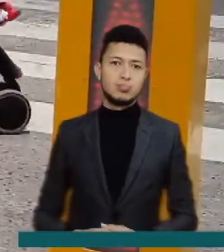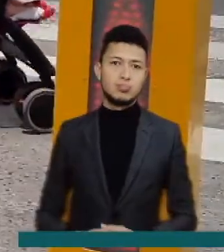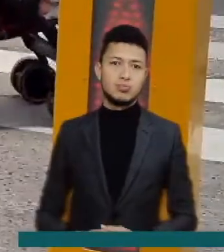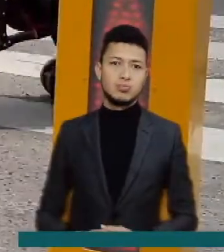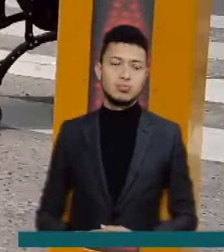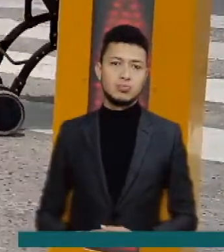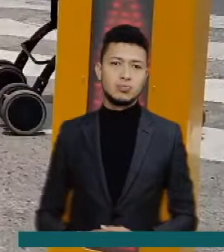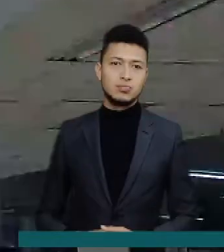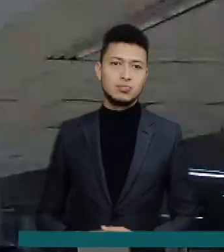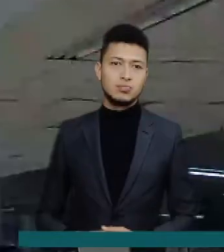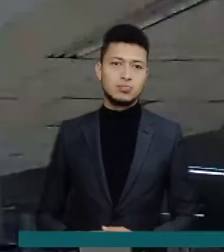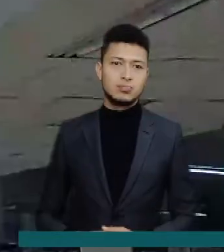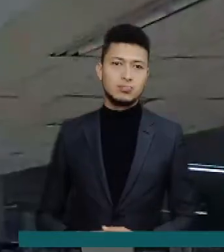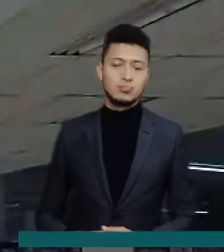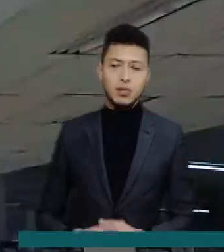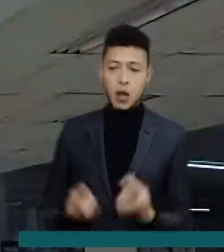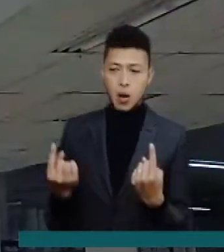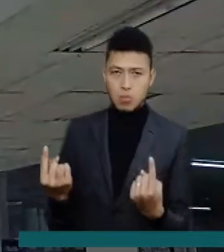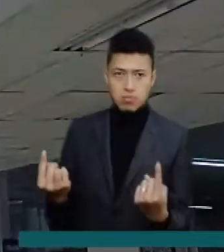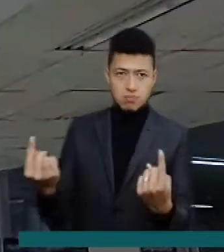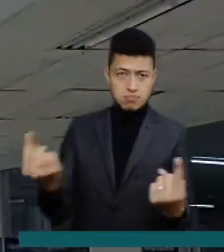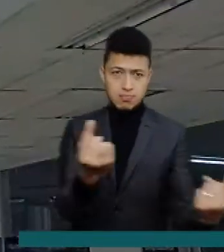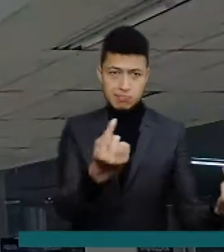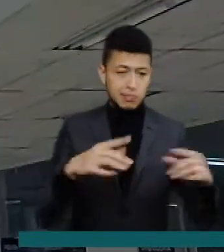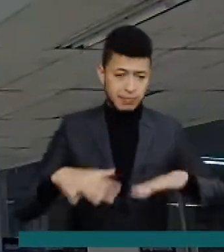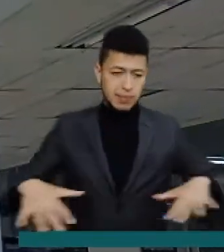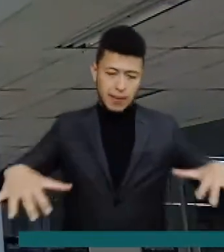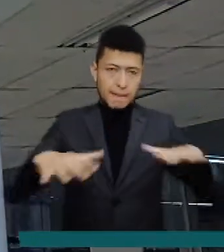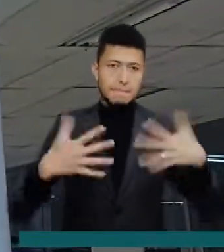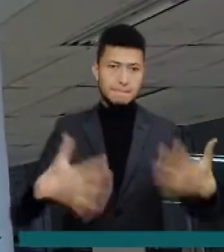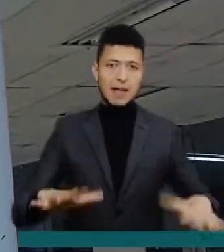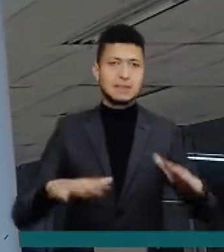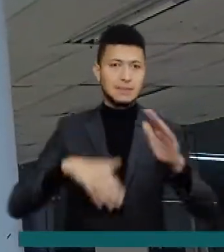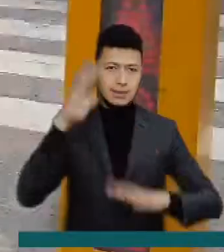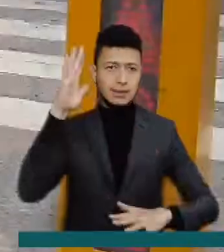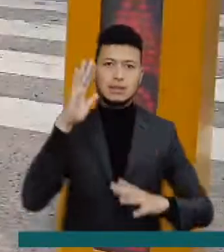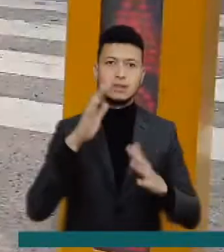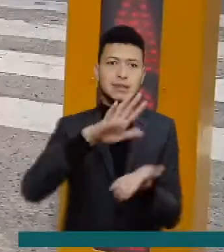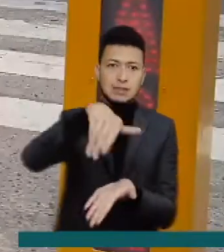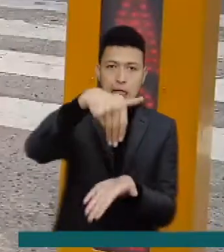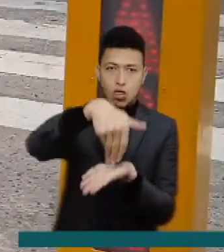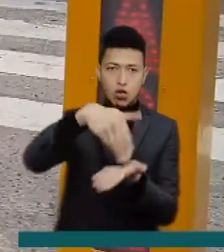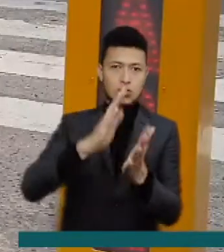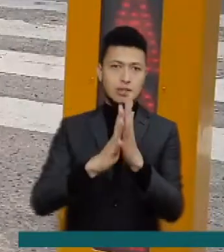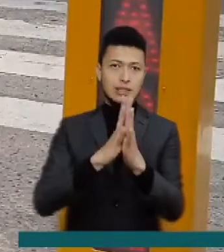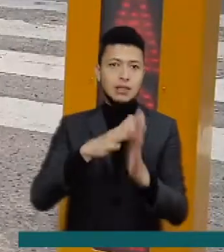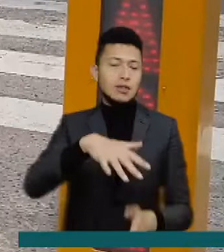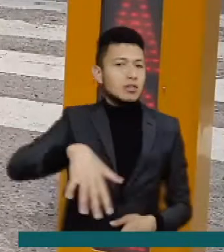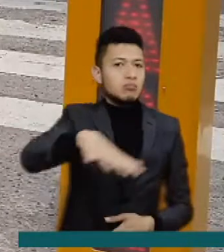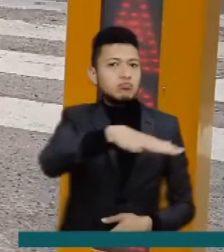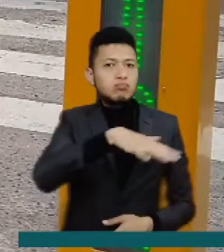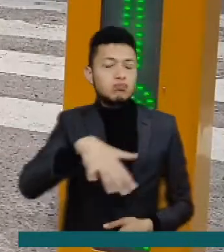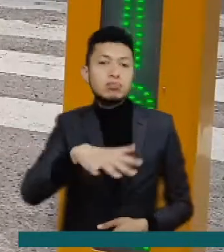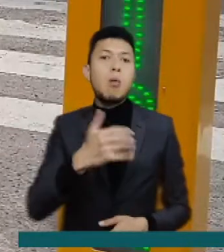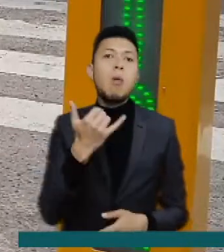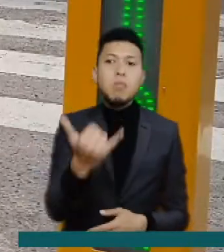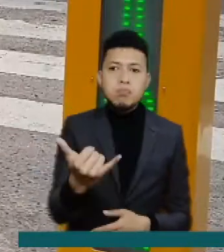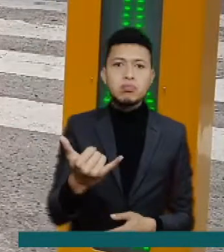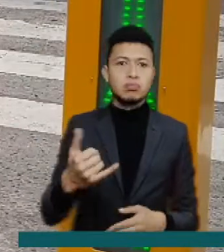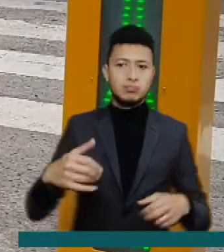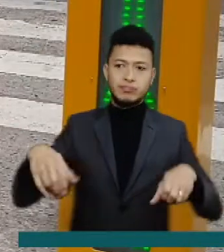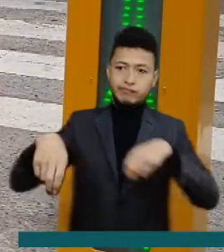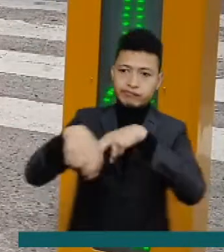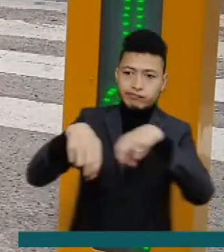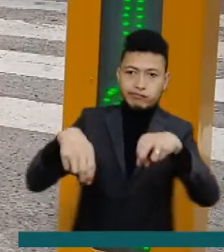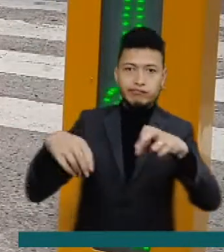Deténgase, por favor. Por ahora los equipos estarán situados en la zona centro, donde hay más tráfico vehicular, pero podría implementarse en otros sectores de la ciudad